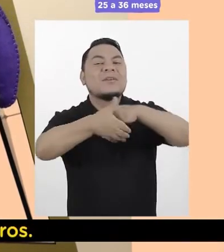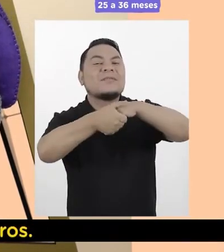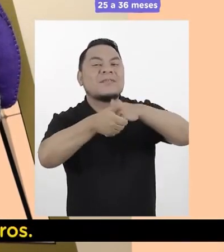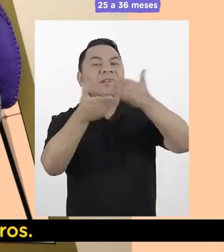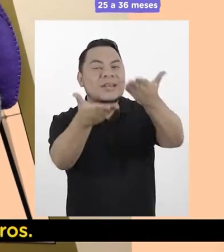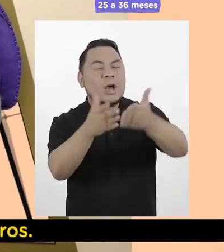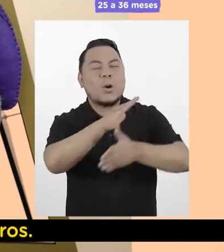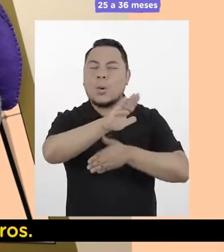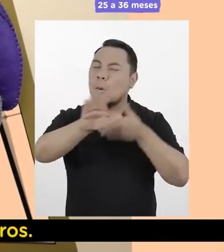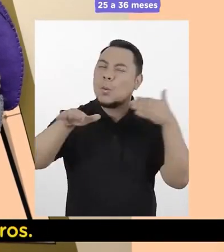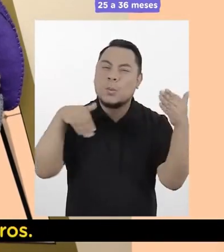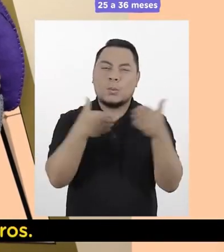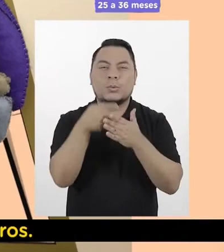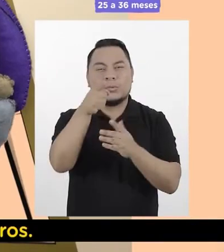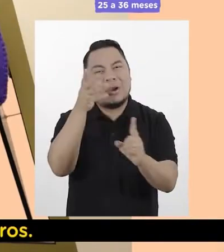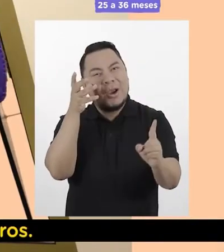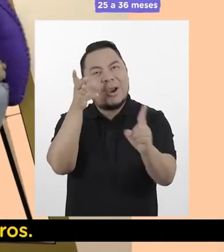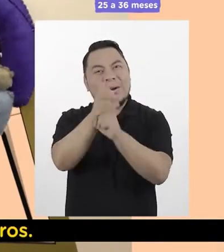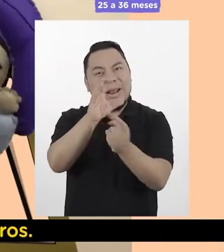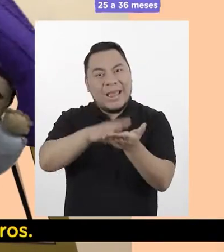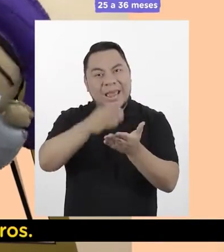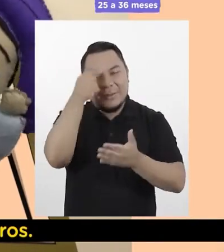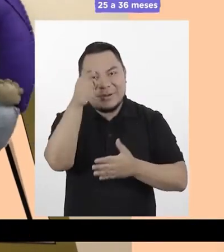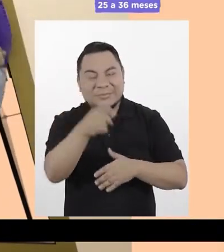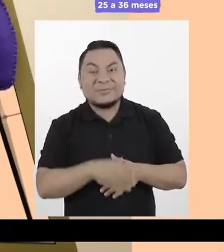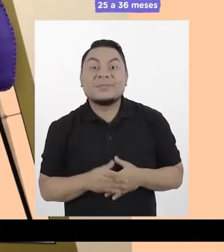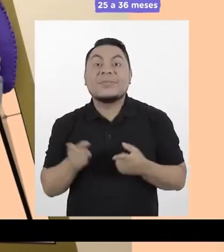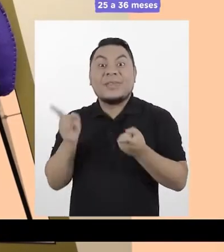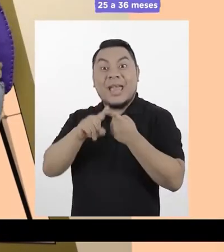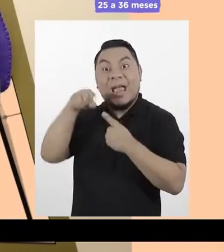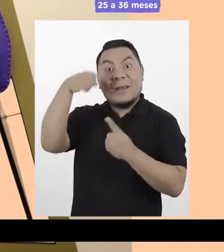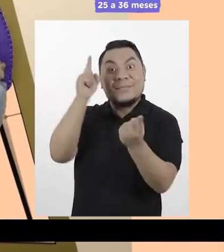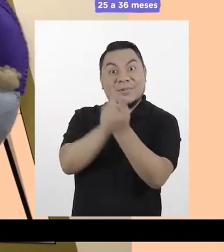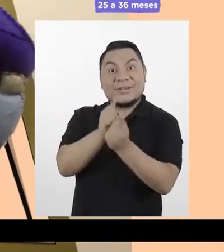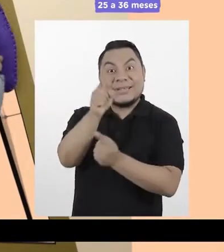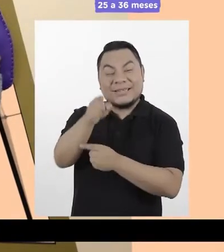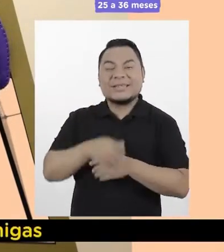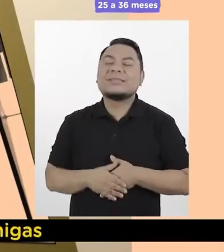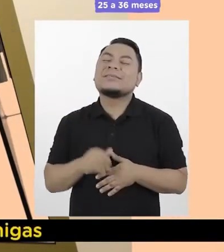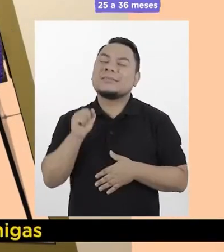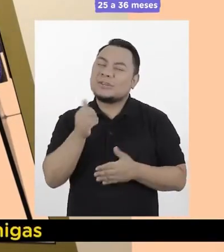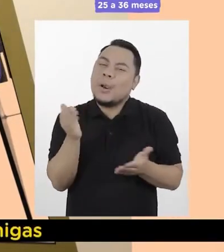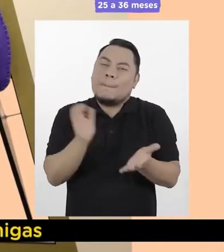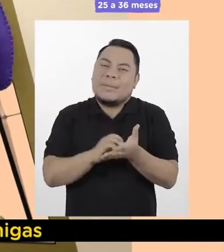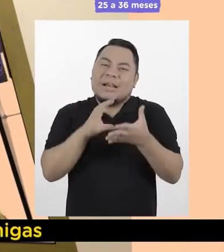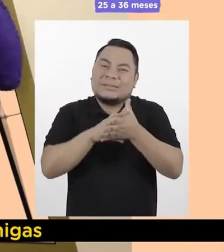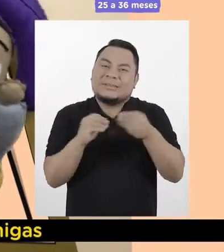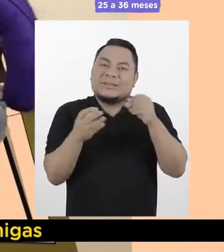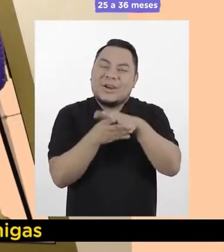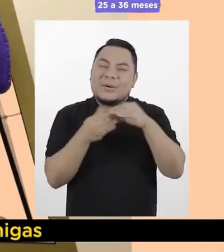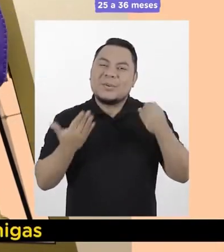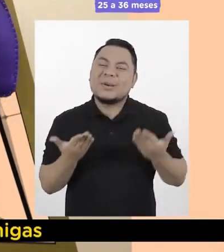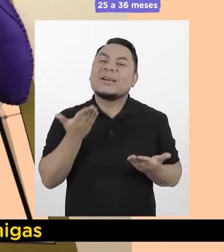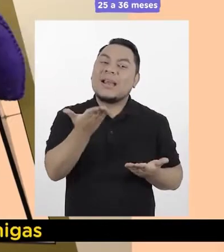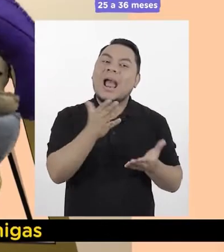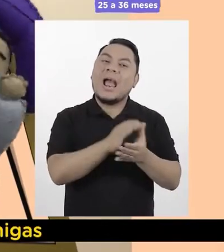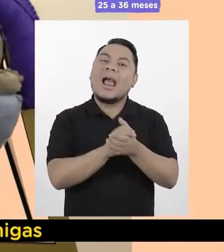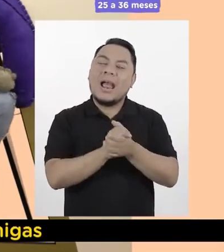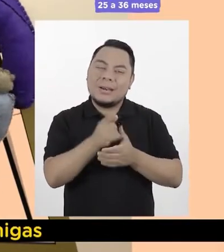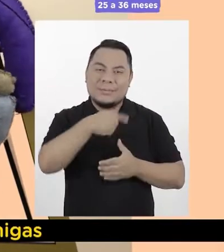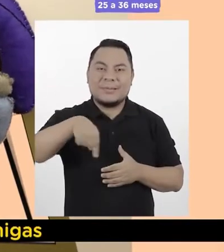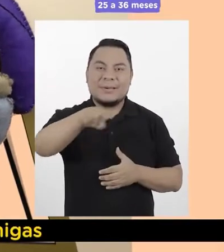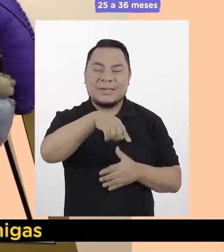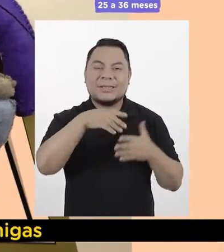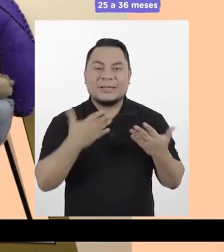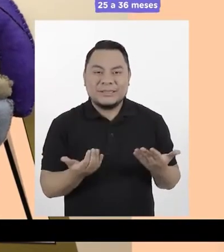¡Felicitaciones por todos tus logros! ¡Hasta la próxima! con más historias de